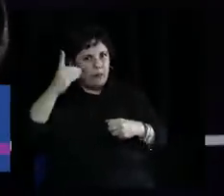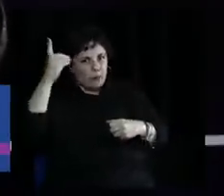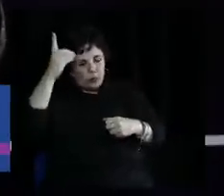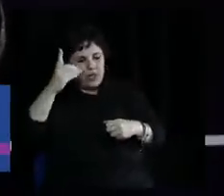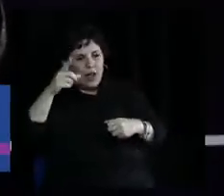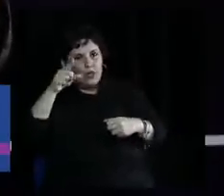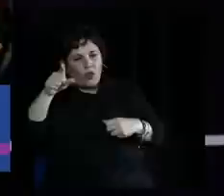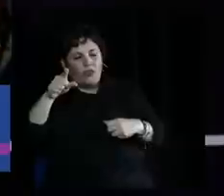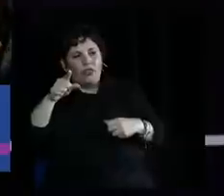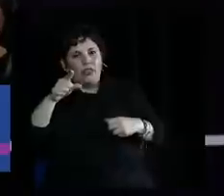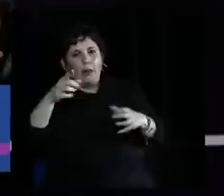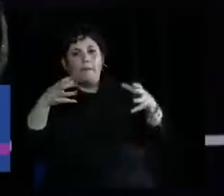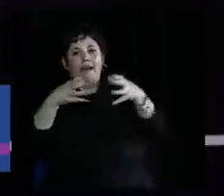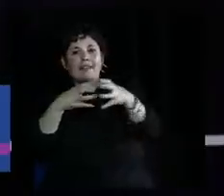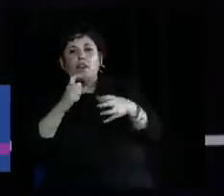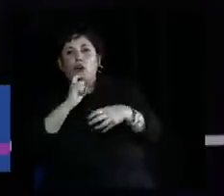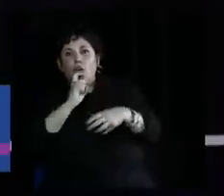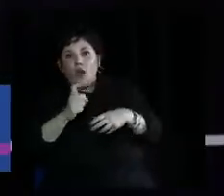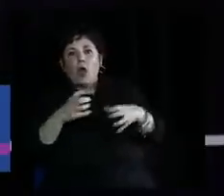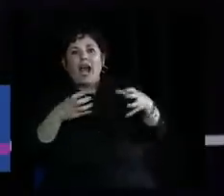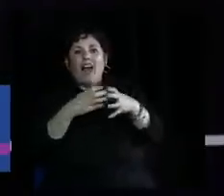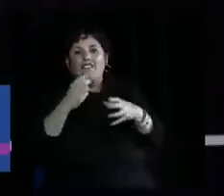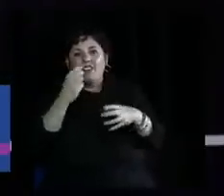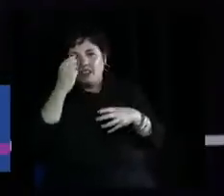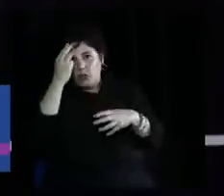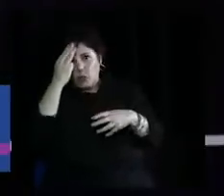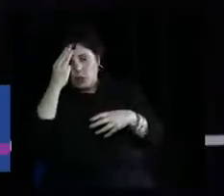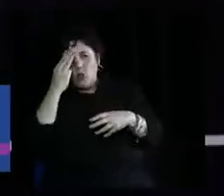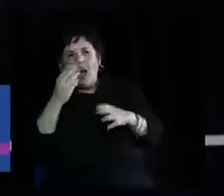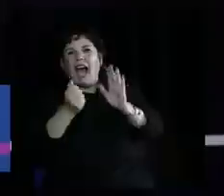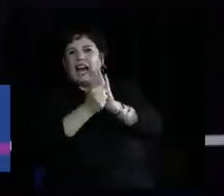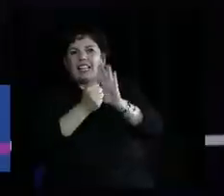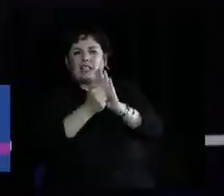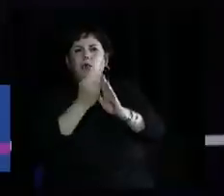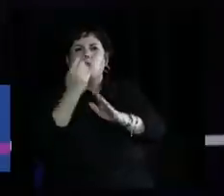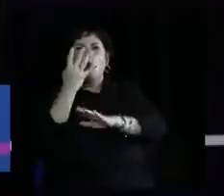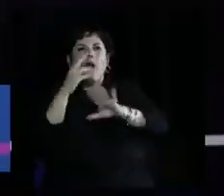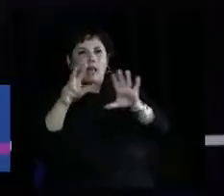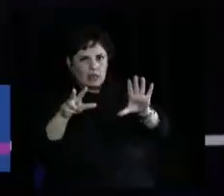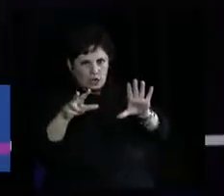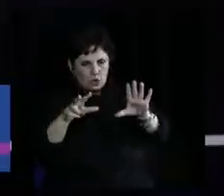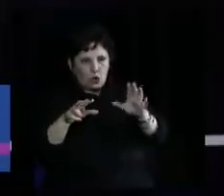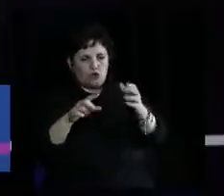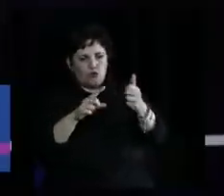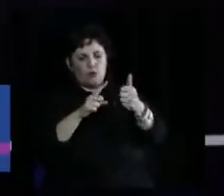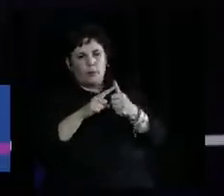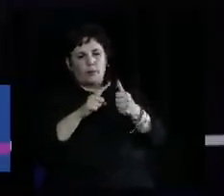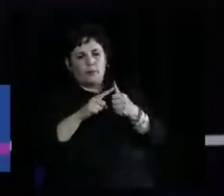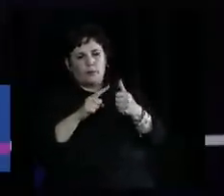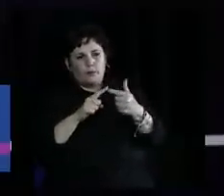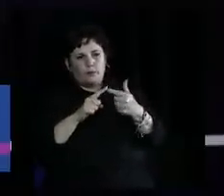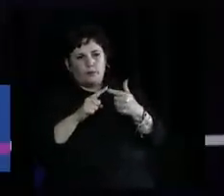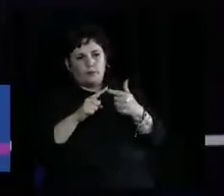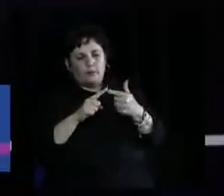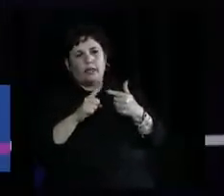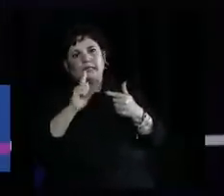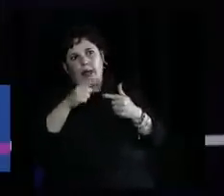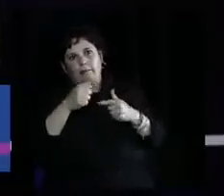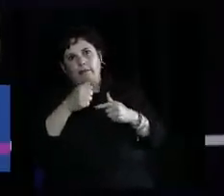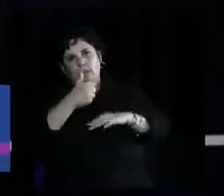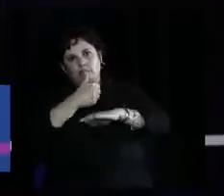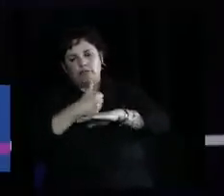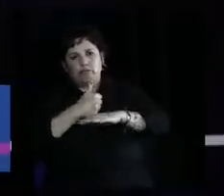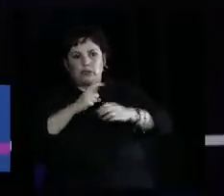de los representantes del Partido Colorado de Cabildo Abierto, el artículo 48 y también por la presencia